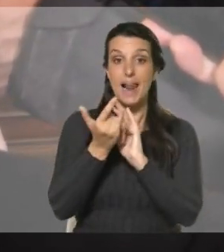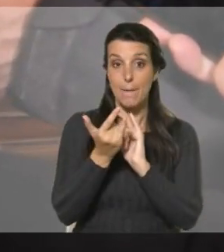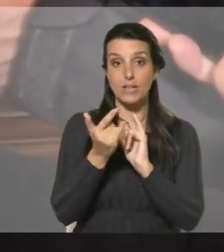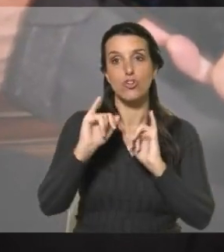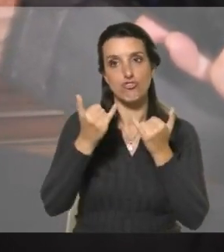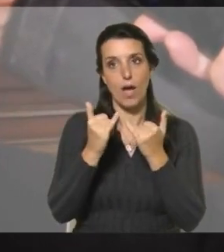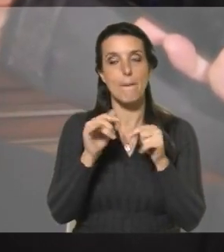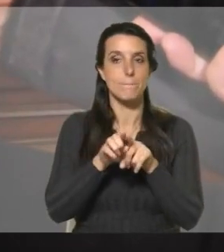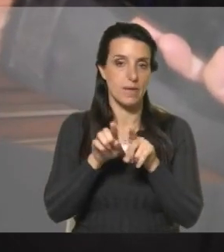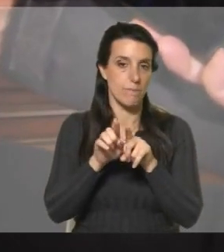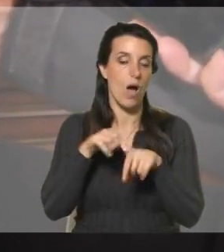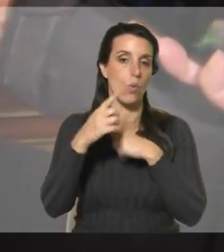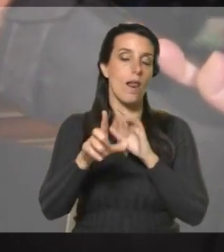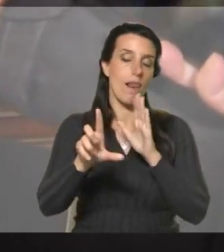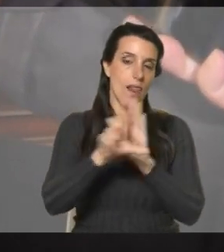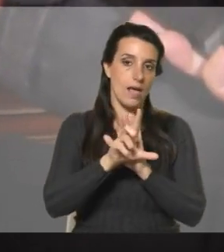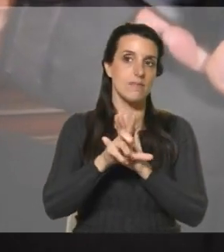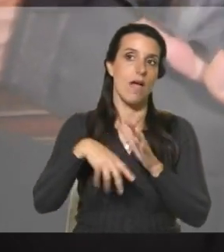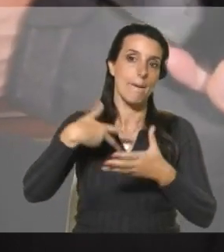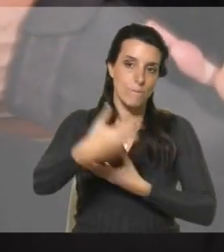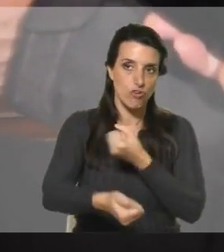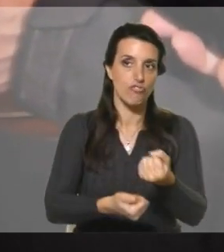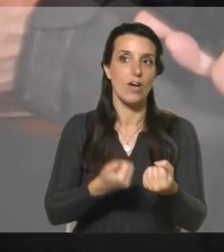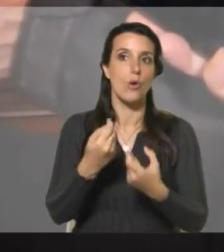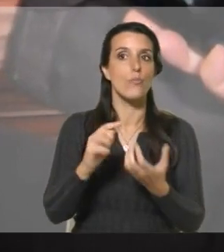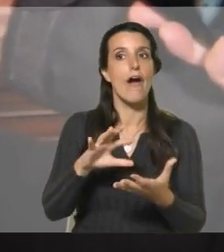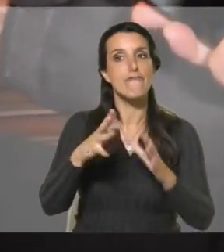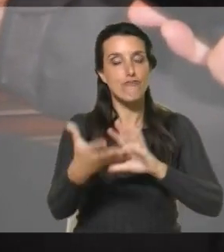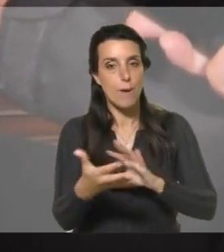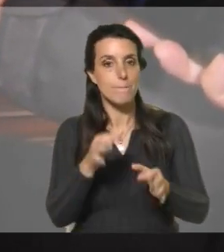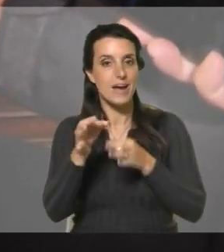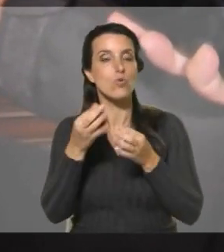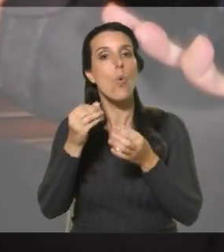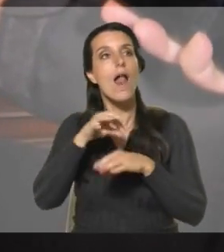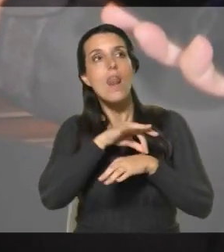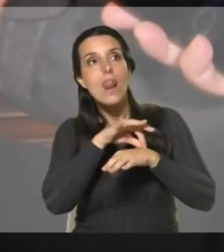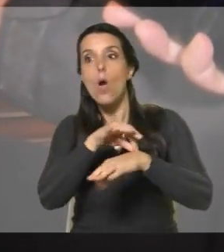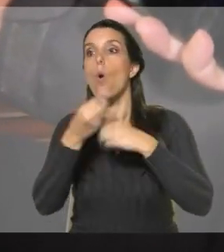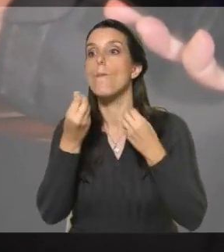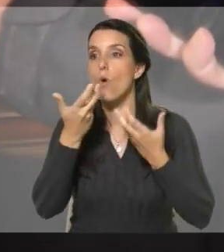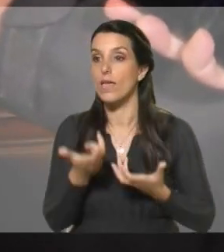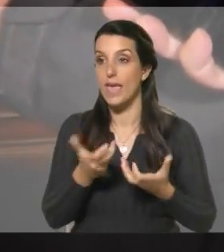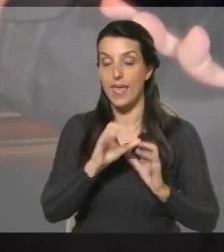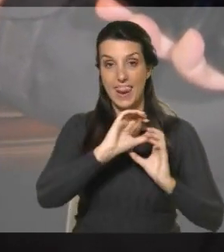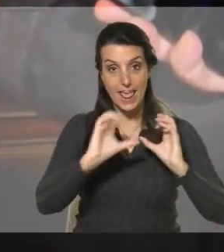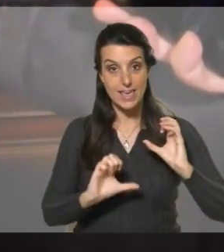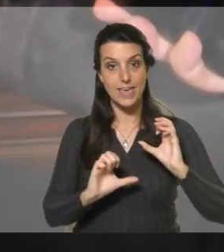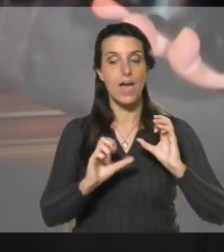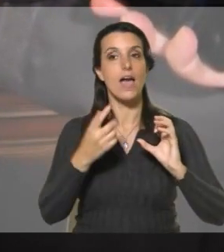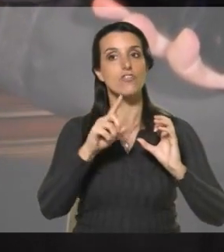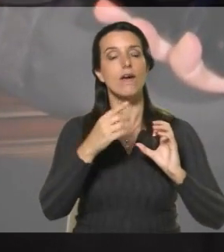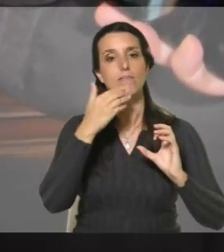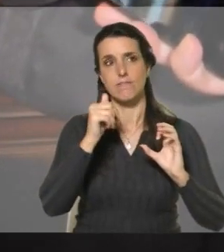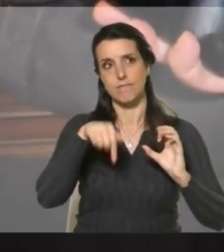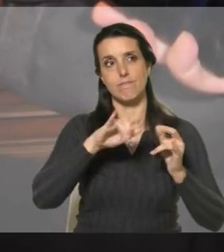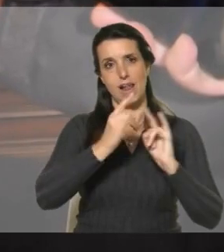ido con distintas leyes, de alguna manera marcando el rumbo de esa política pública, bueno, entendimos que